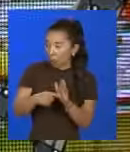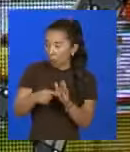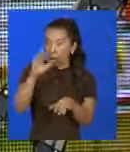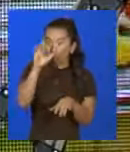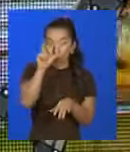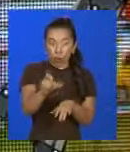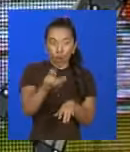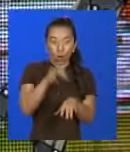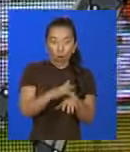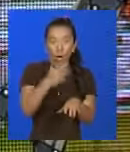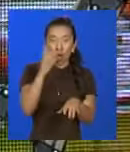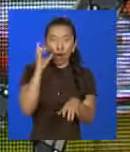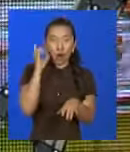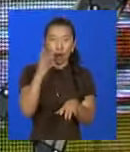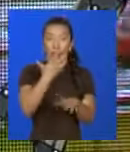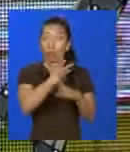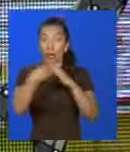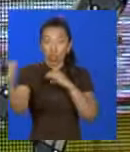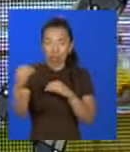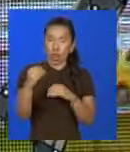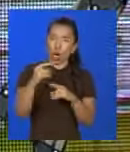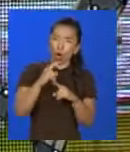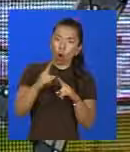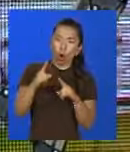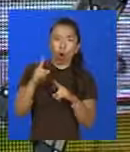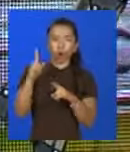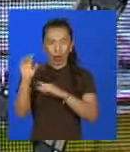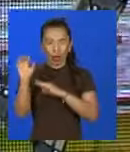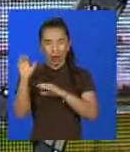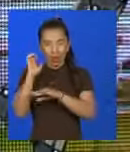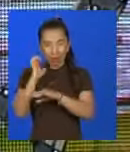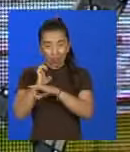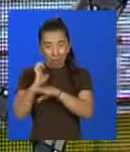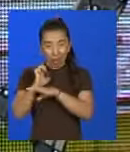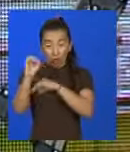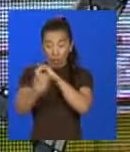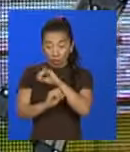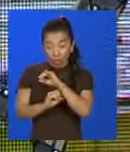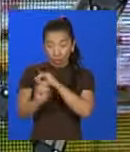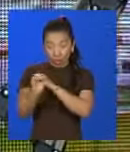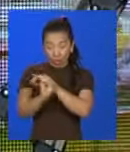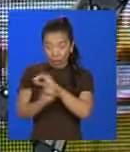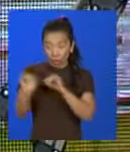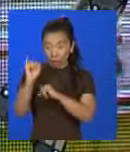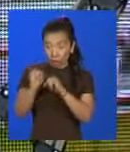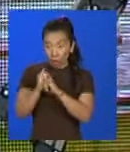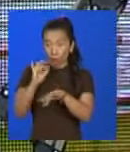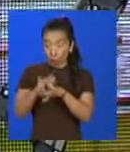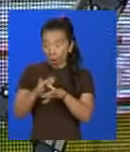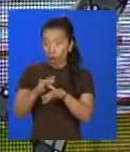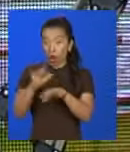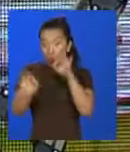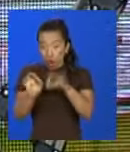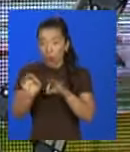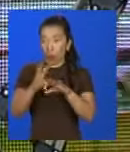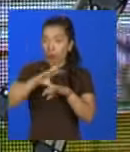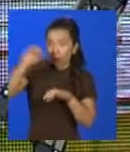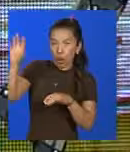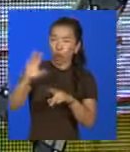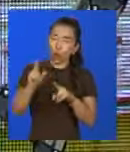persona que además organizaciones internacionales se la llevan con, ¿no?, sino miles y miles de personas que han pasado la frontera hacia Ecuador y Venezuela, y que eso